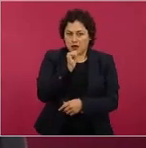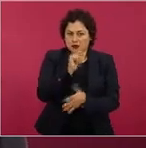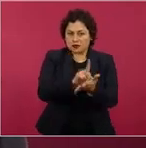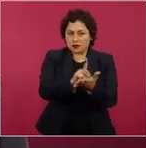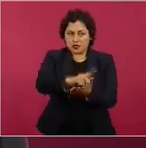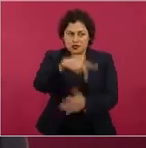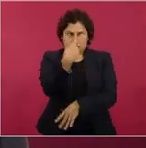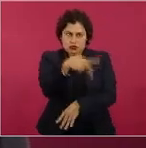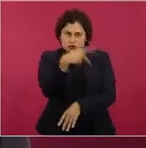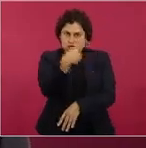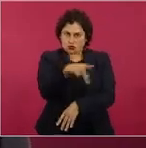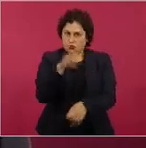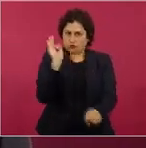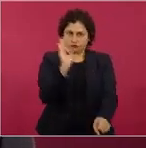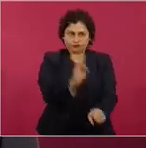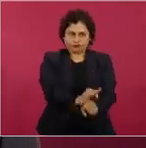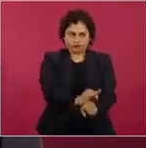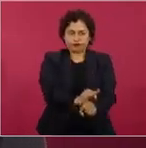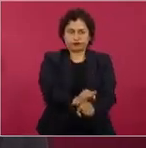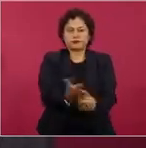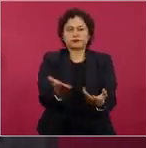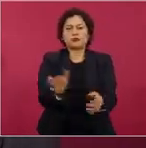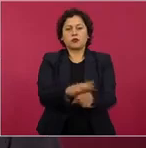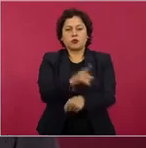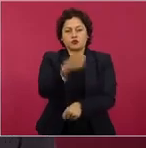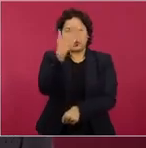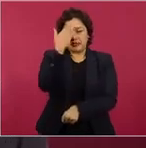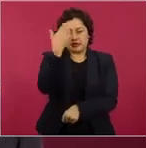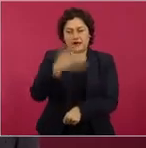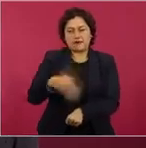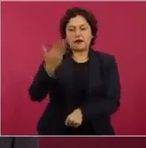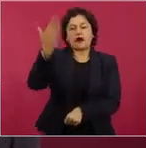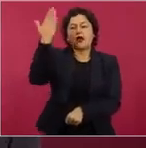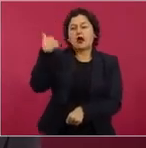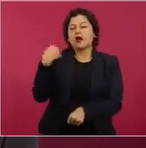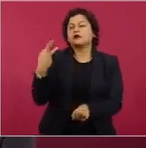No es como antes de que el gobierno